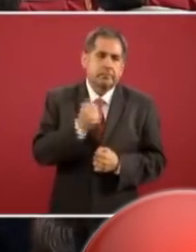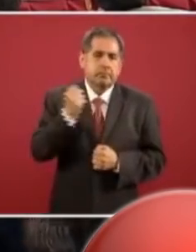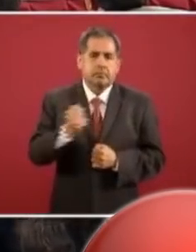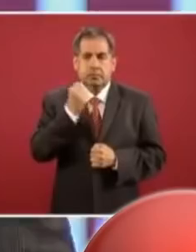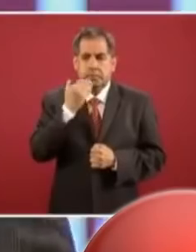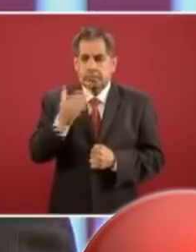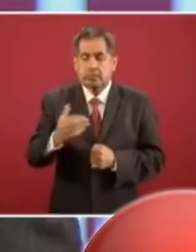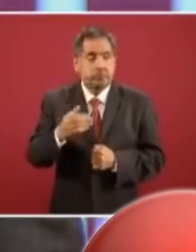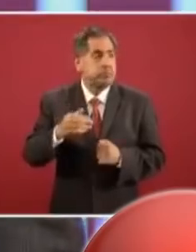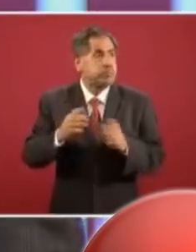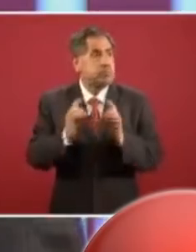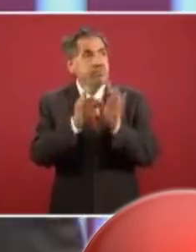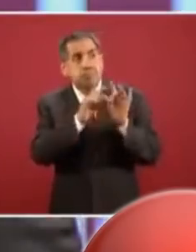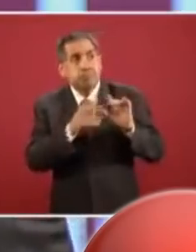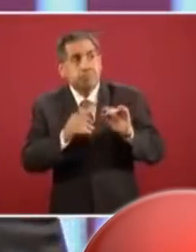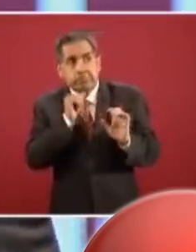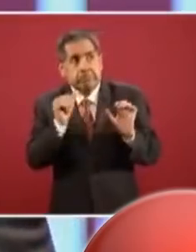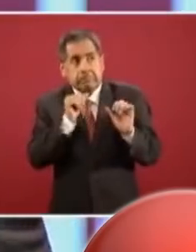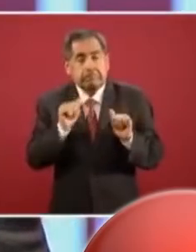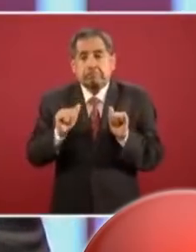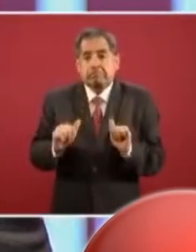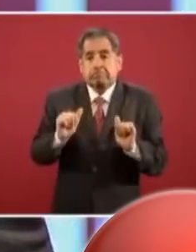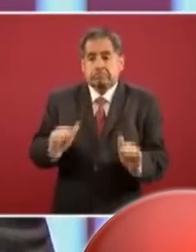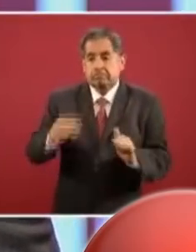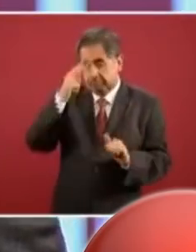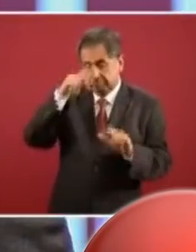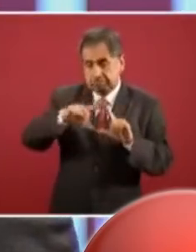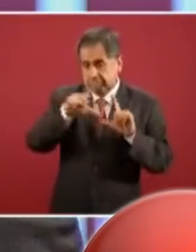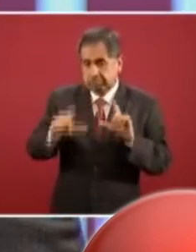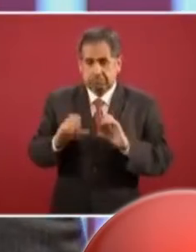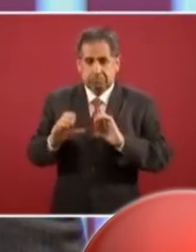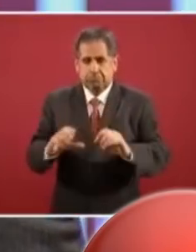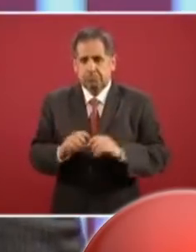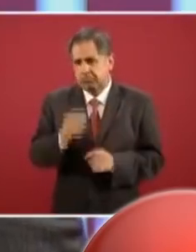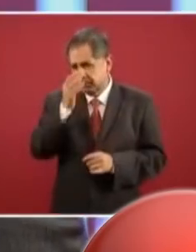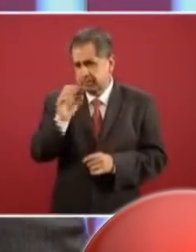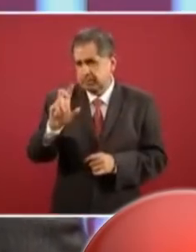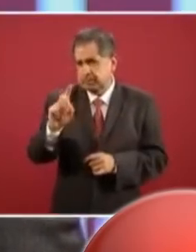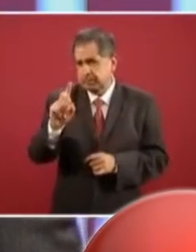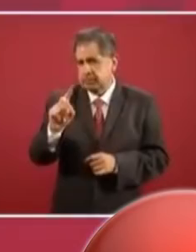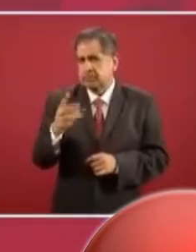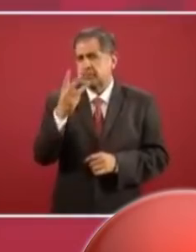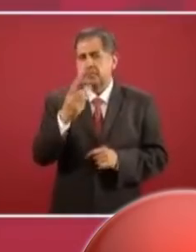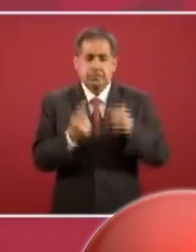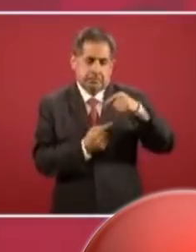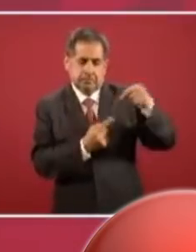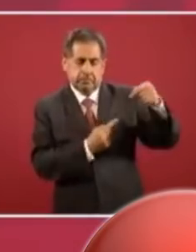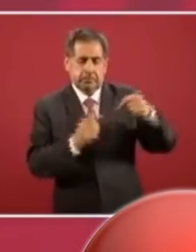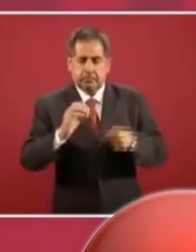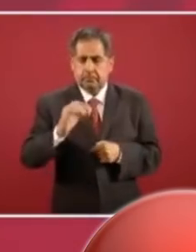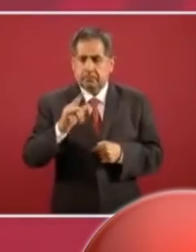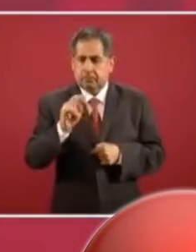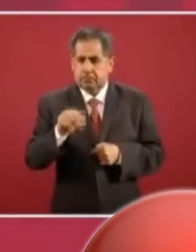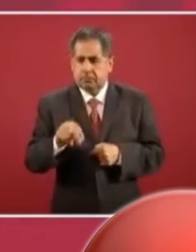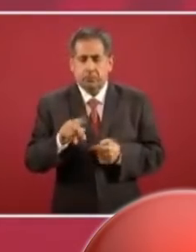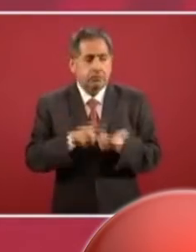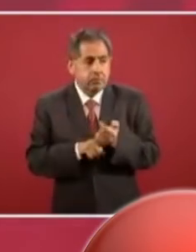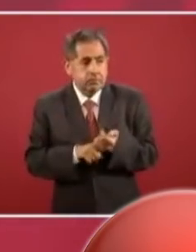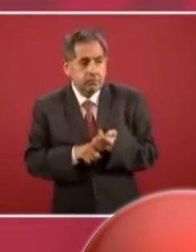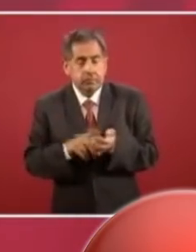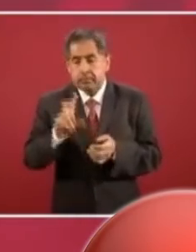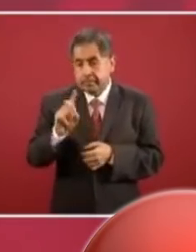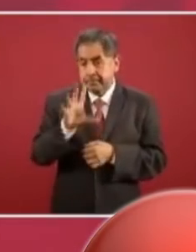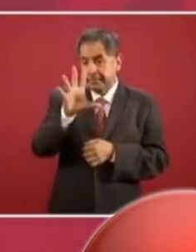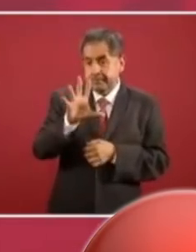la naturaleza ha sido generosa con el territorio mexicano, 33 ciclones tropicales pronosticó la Conagua, se presentaron